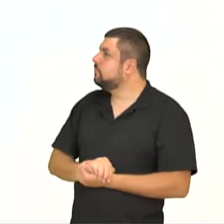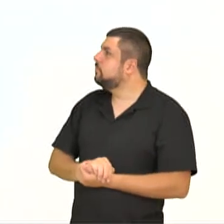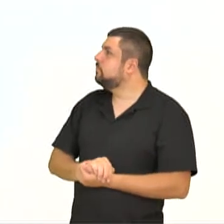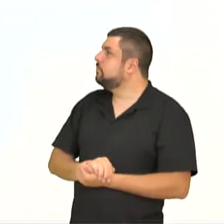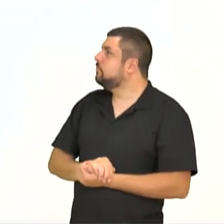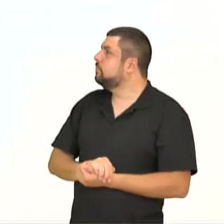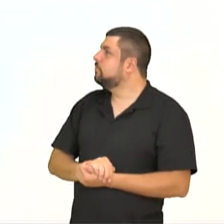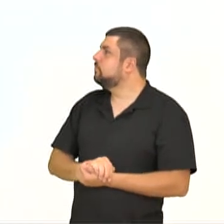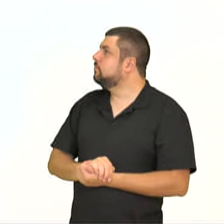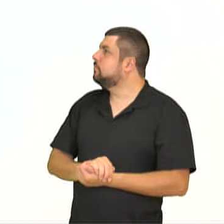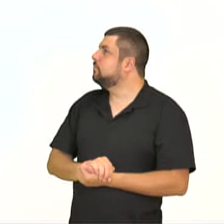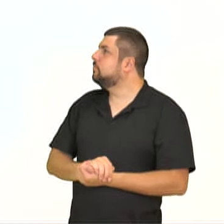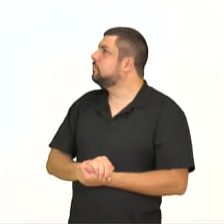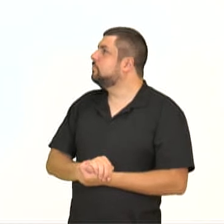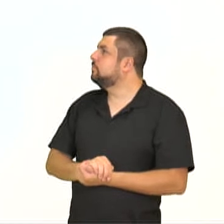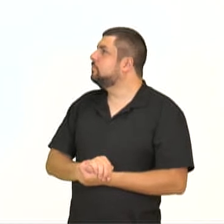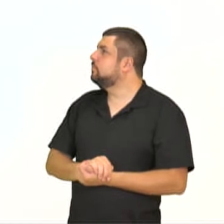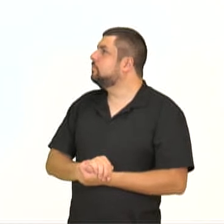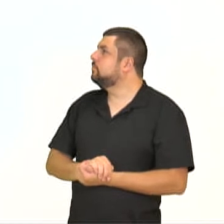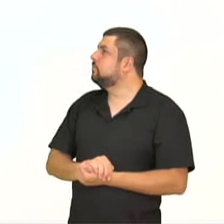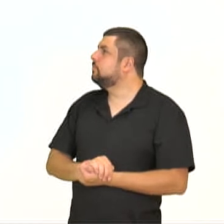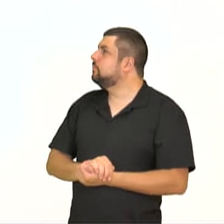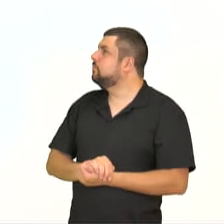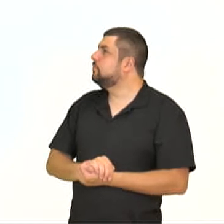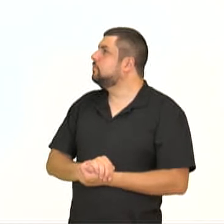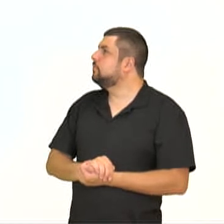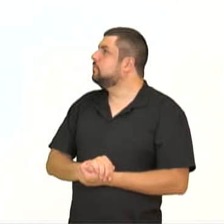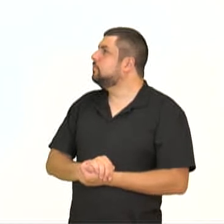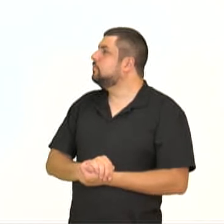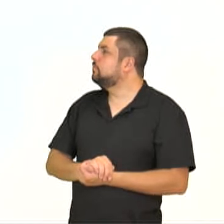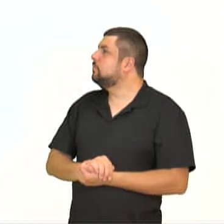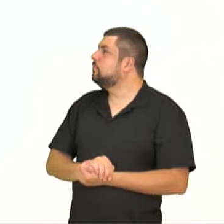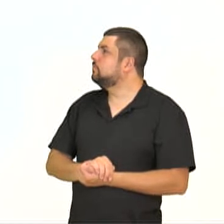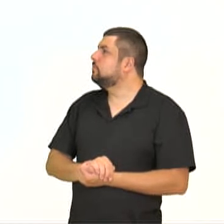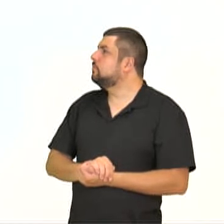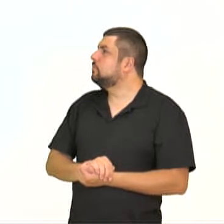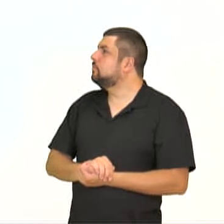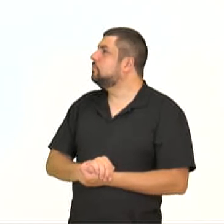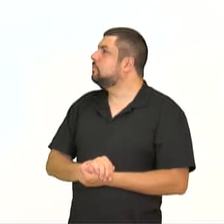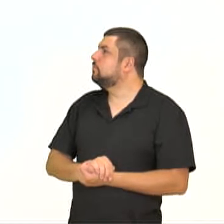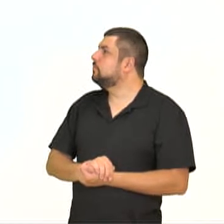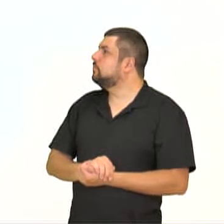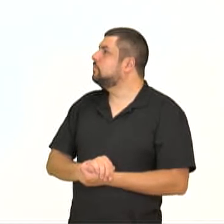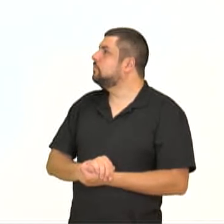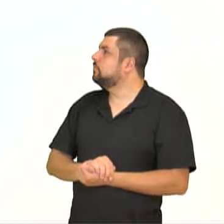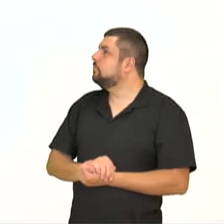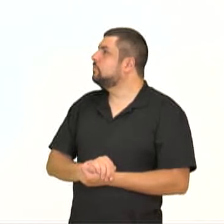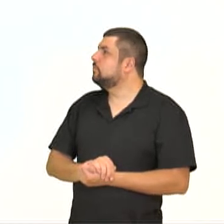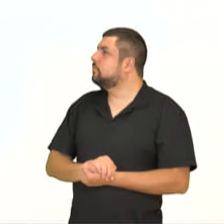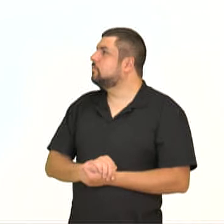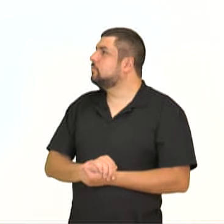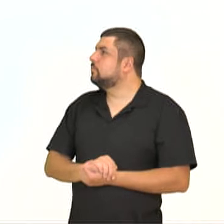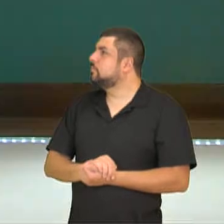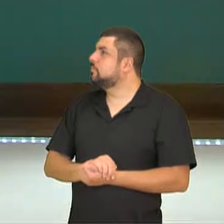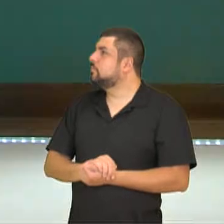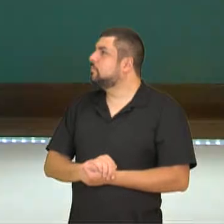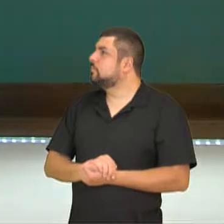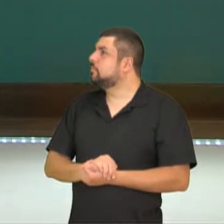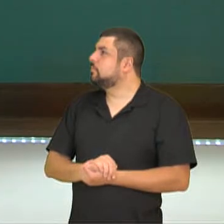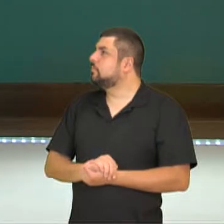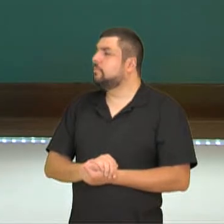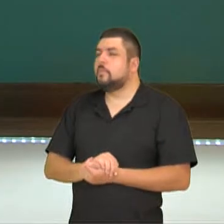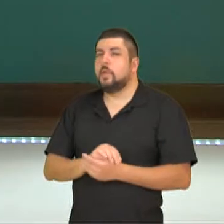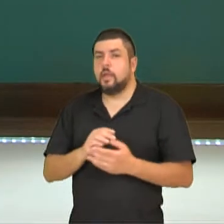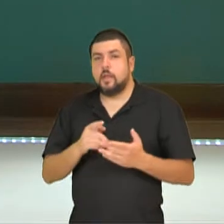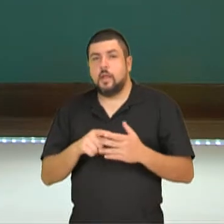3, tú, poder ayudarme con esta tarefa. En la verdad, aqui está escrito tarefa, mas